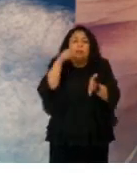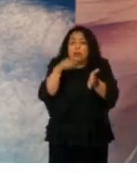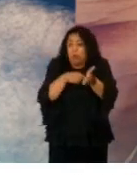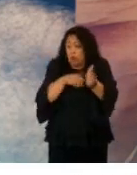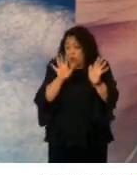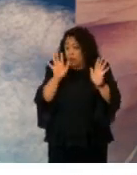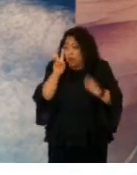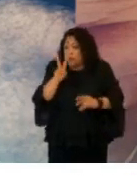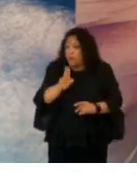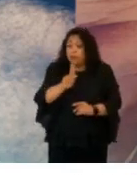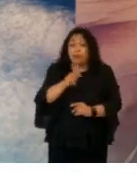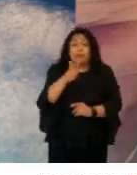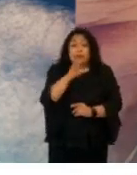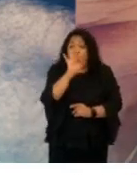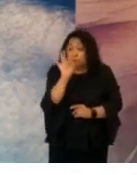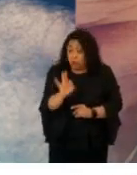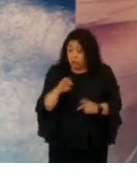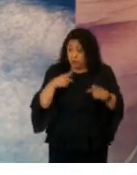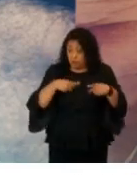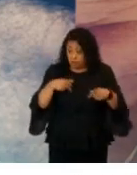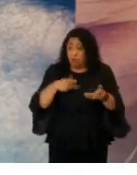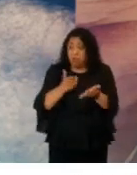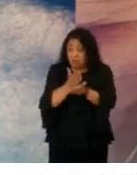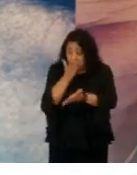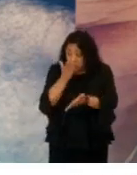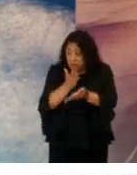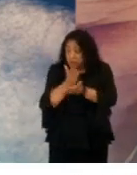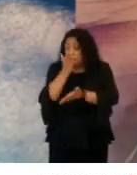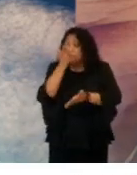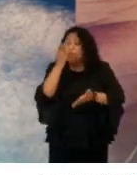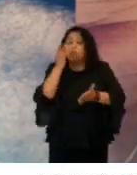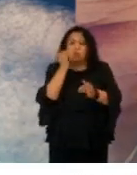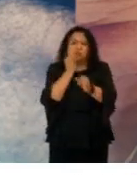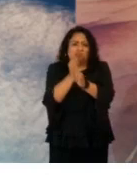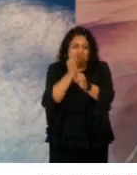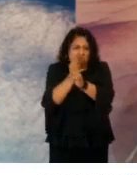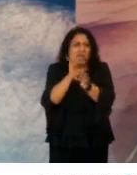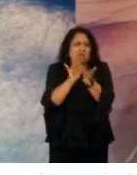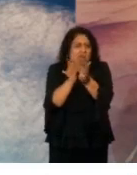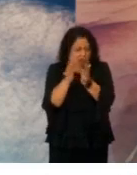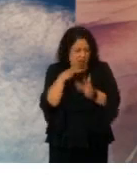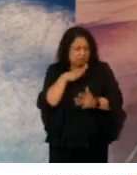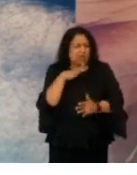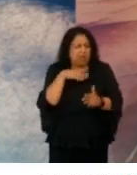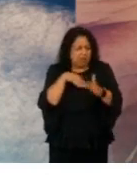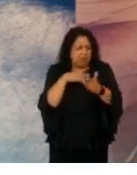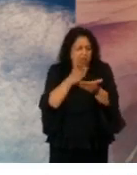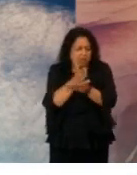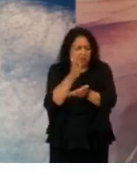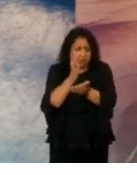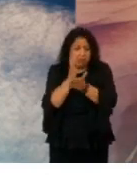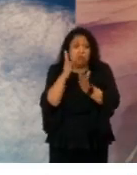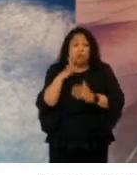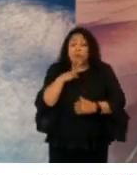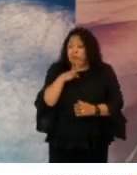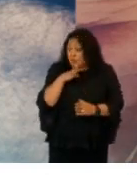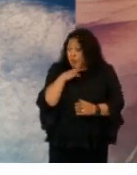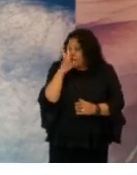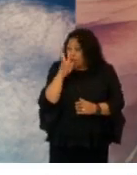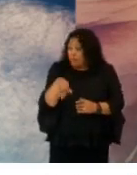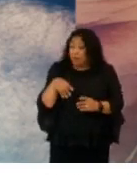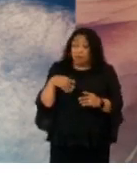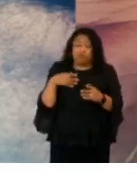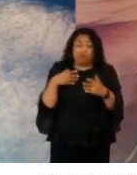el 87% de la población tiene acceso a data y conectividad y redes sociales, ¿no? Y que está generando un